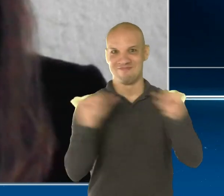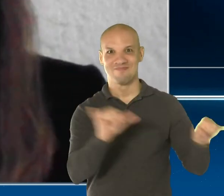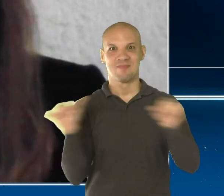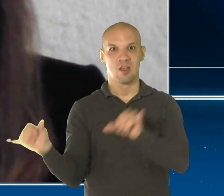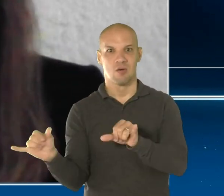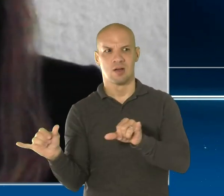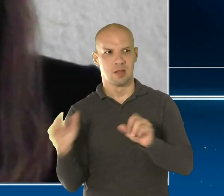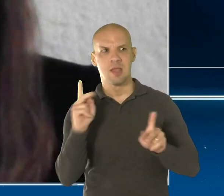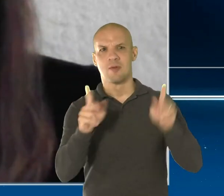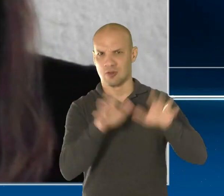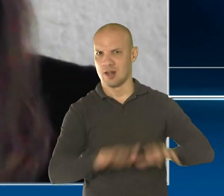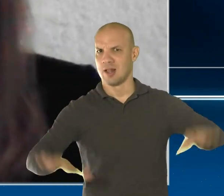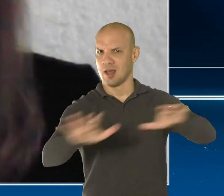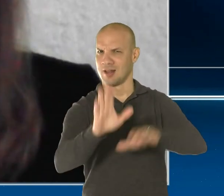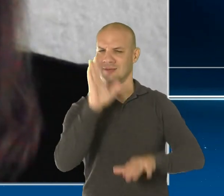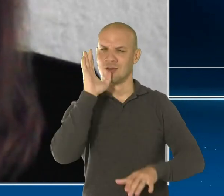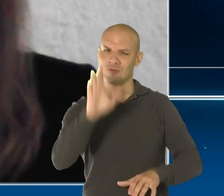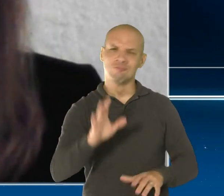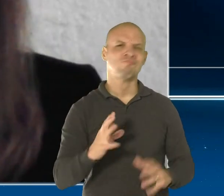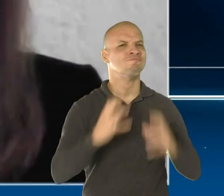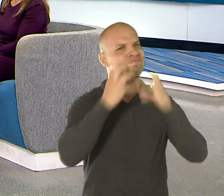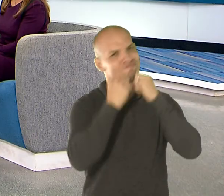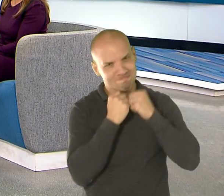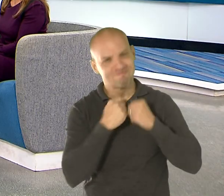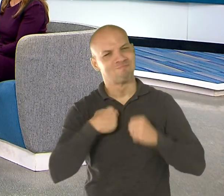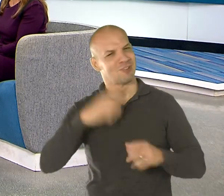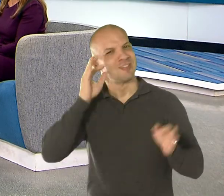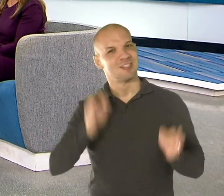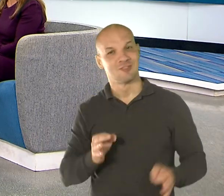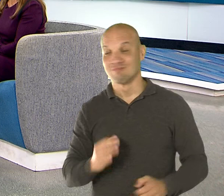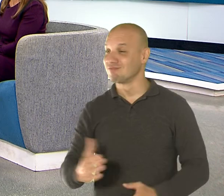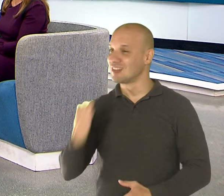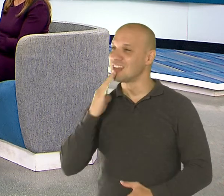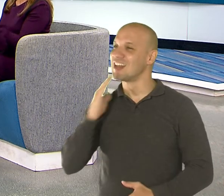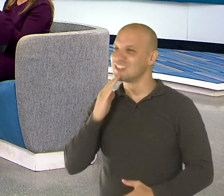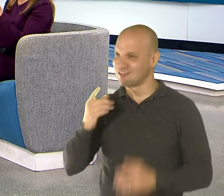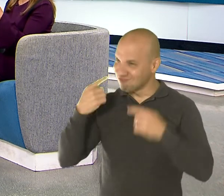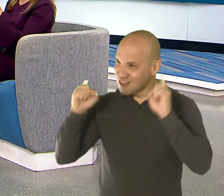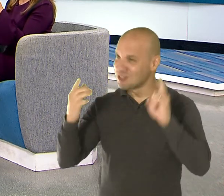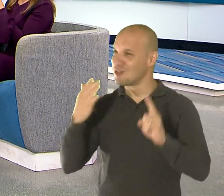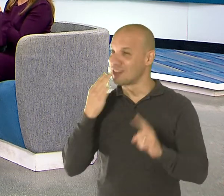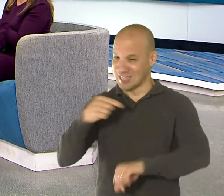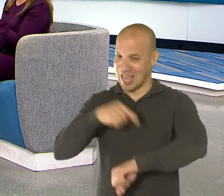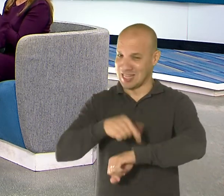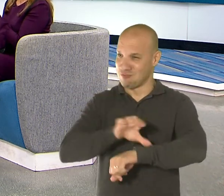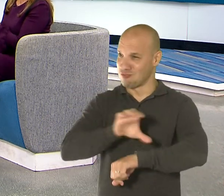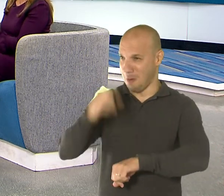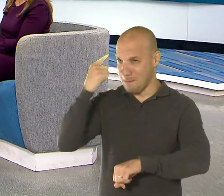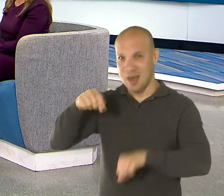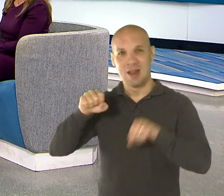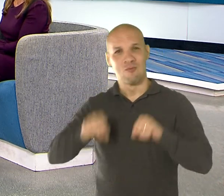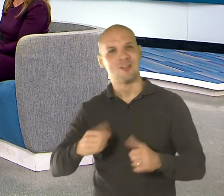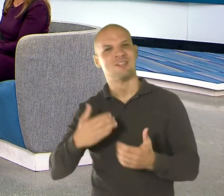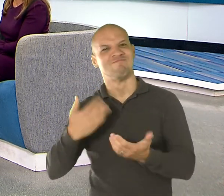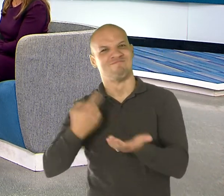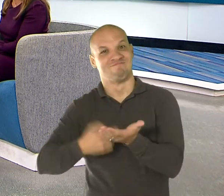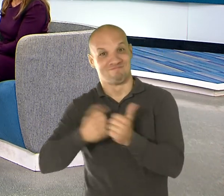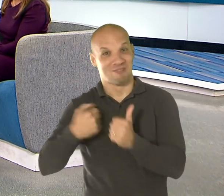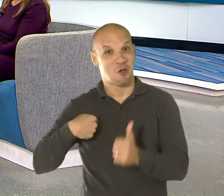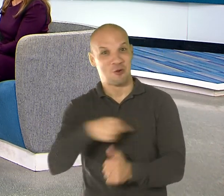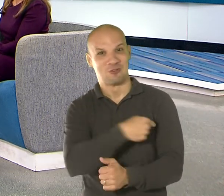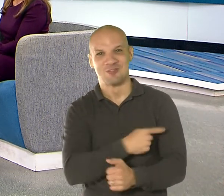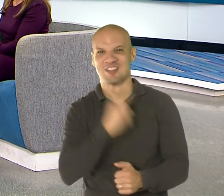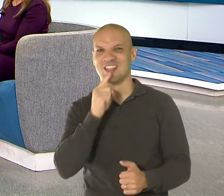toda la población, estoy segura. Bueno, muchísimas gracias y mucho éxito y gracias por sacar de su tiempo para compartir en este foro con nosotros. Le